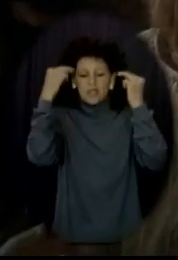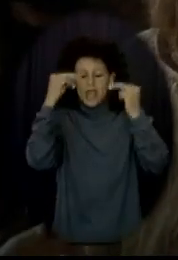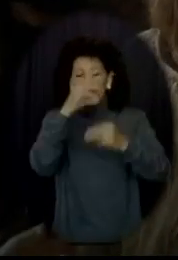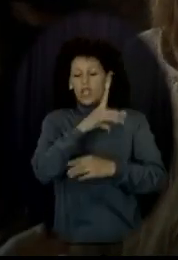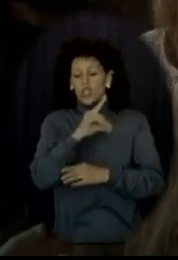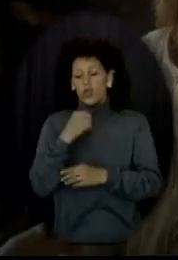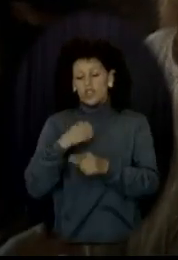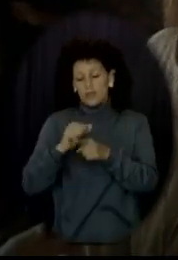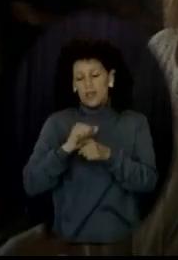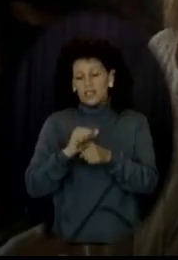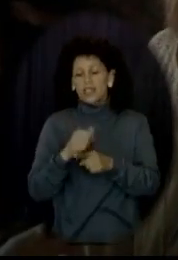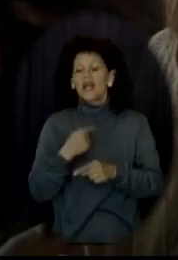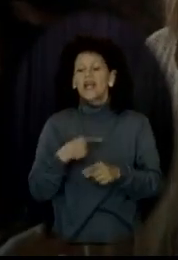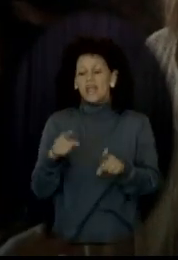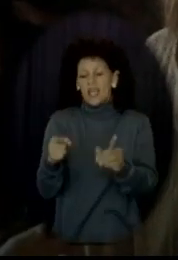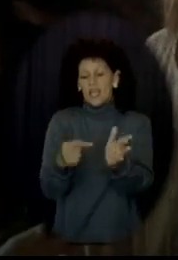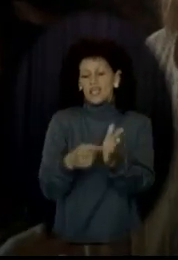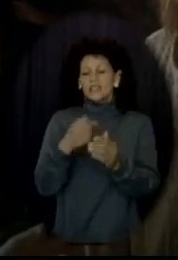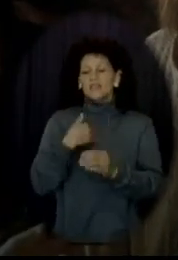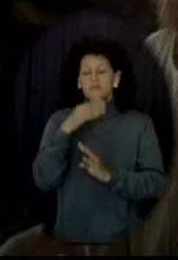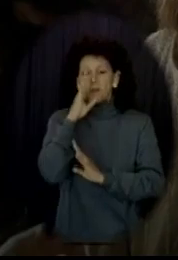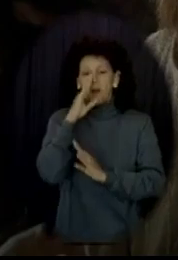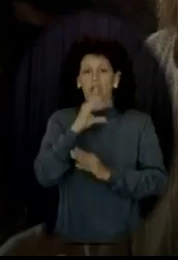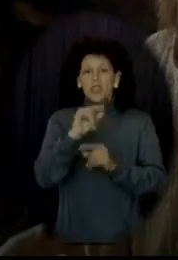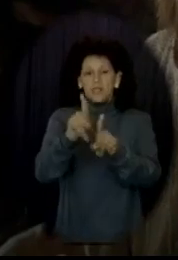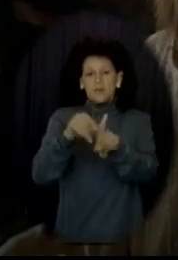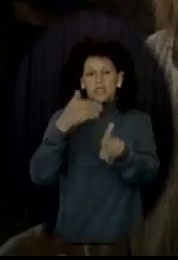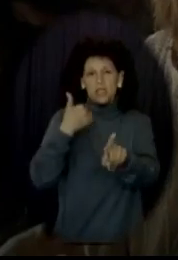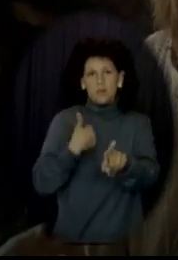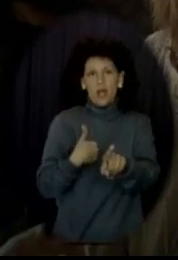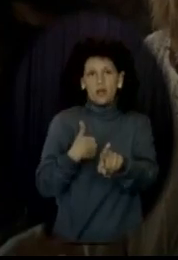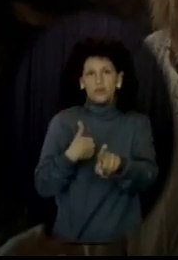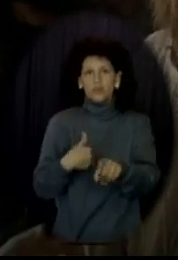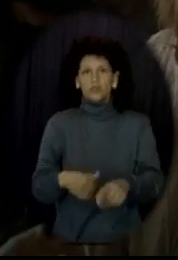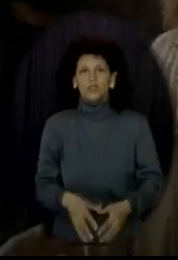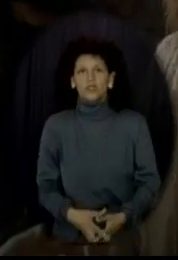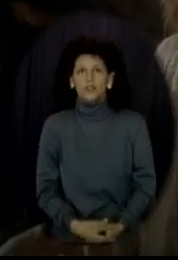la palabra de Dios y la obedecen.